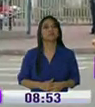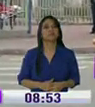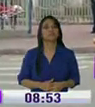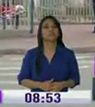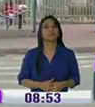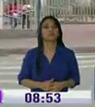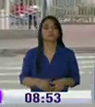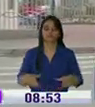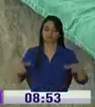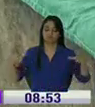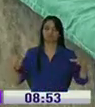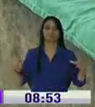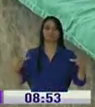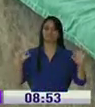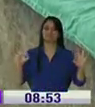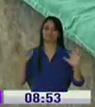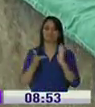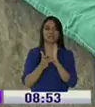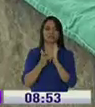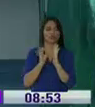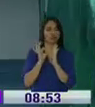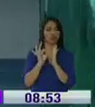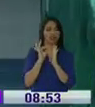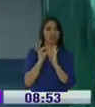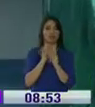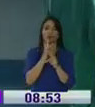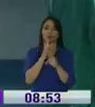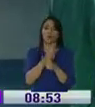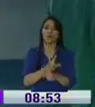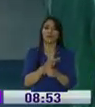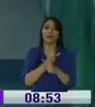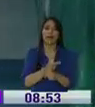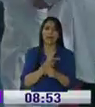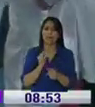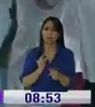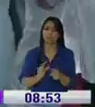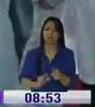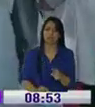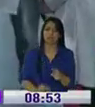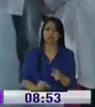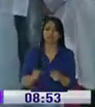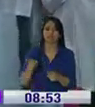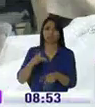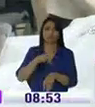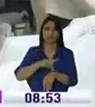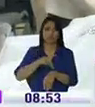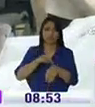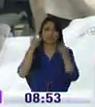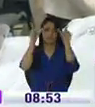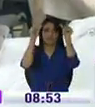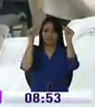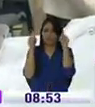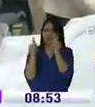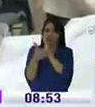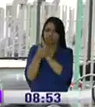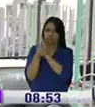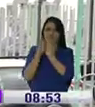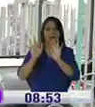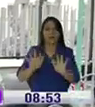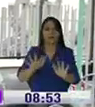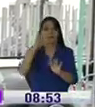Amplias instalaciones, tecnología de punta, cuidado en el mínimo detalle, personal calificado, son algunas de las cualidades del